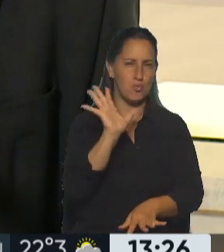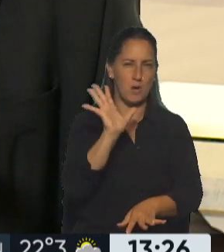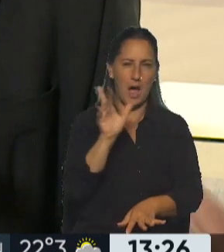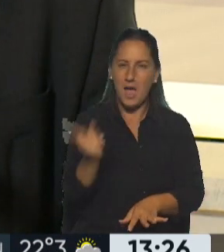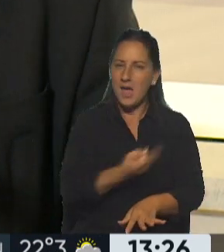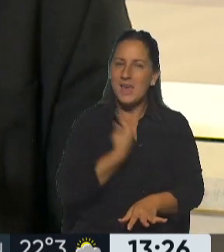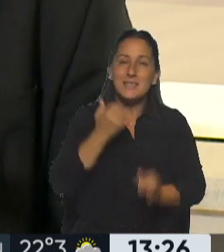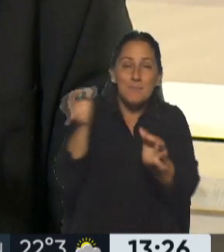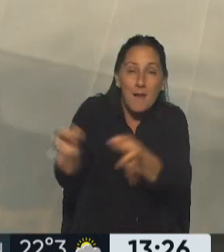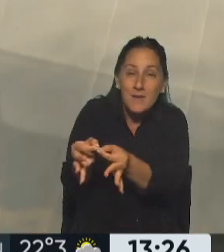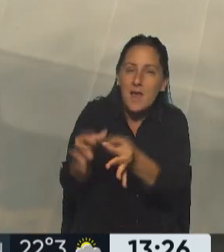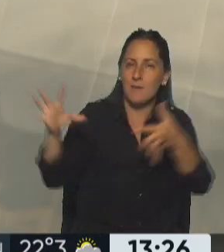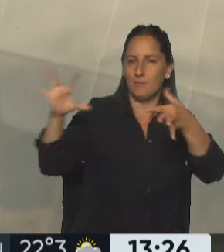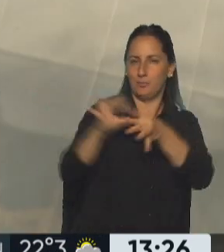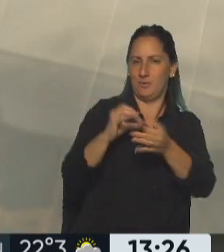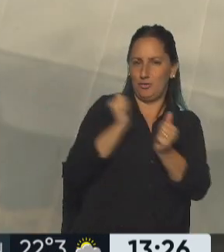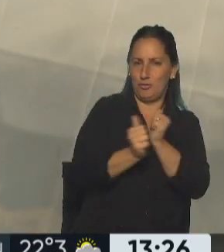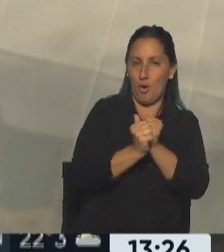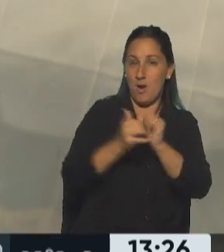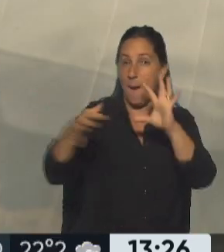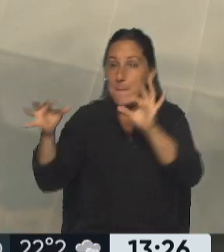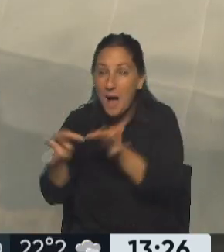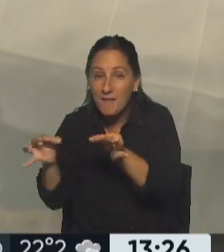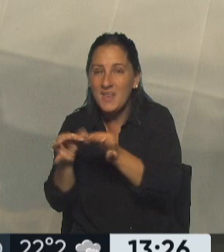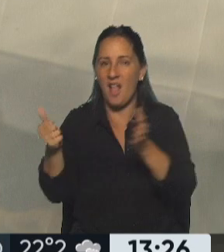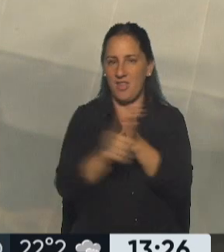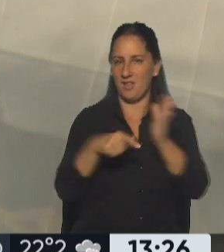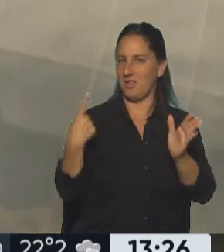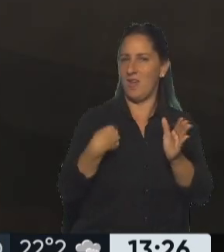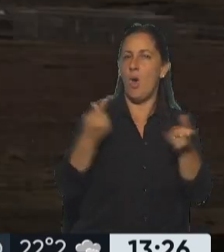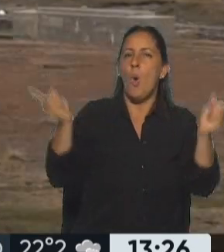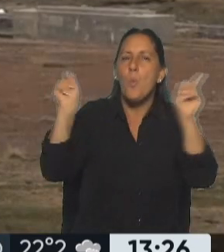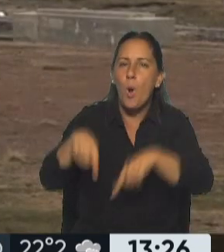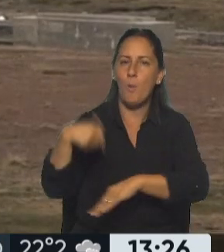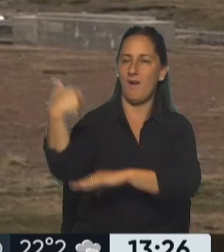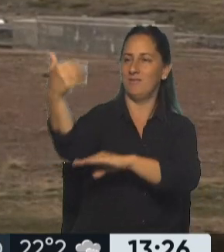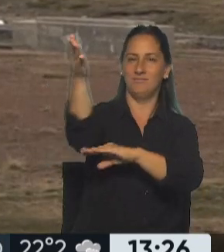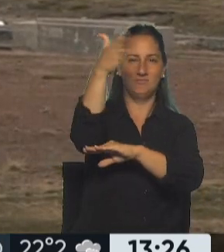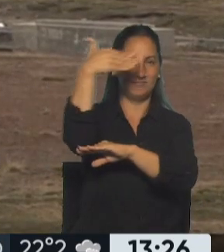de nuestra historia, de nuestra identidad, que es volver a ver esa bandera celeste y blanca en nuestras Islas Malvinas.